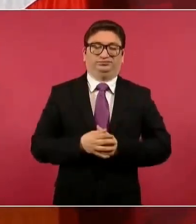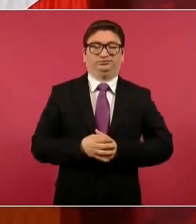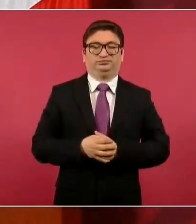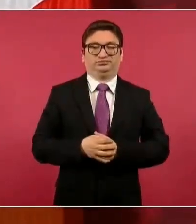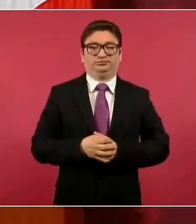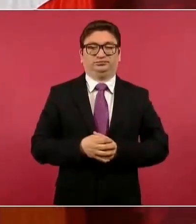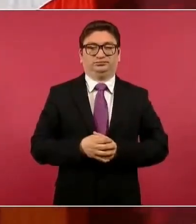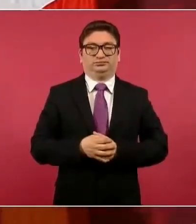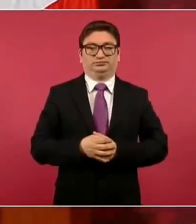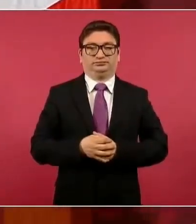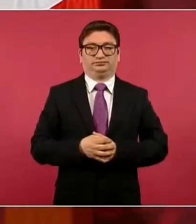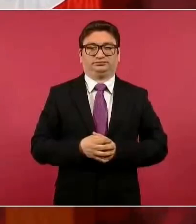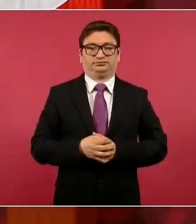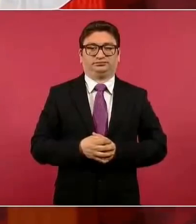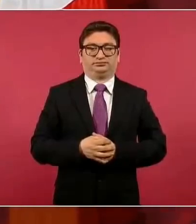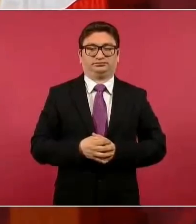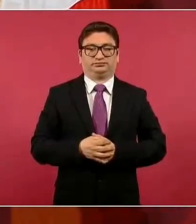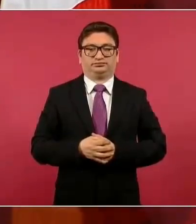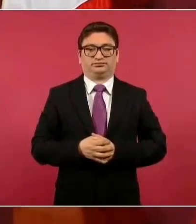que